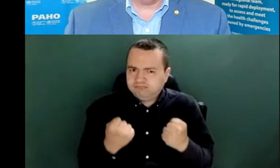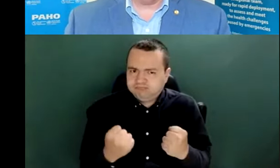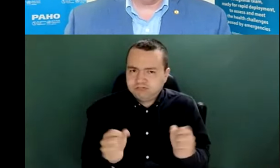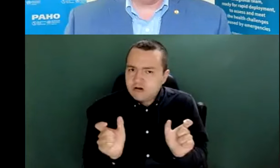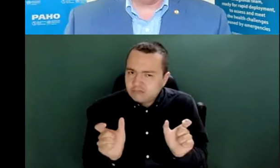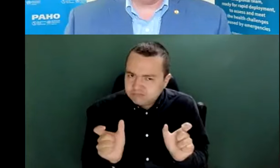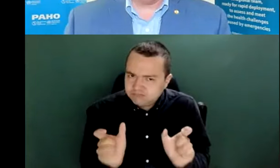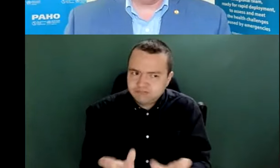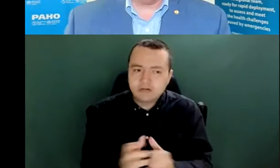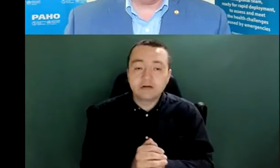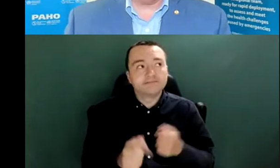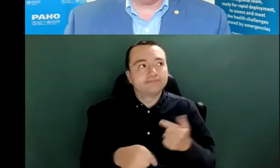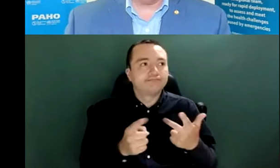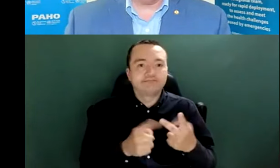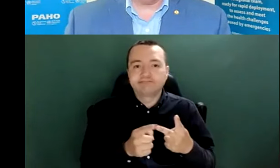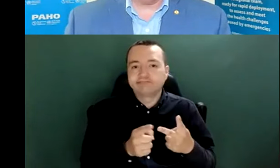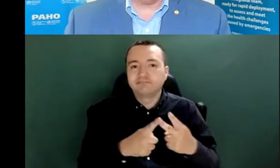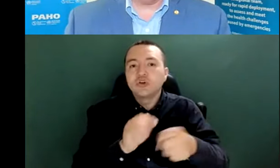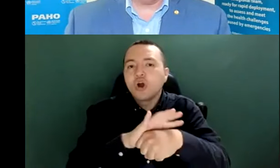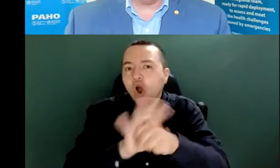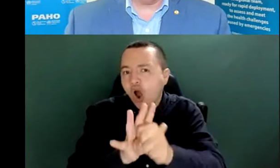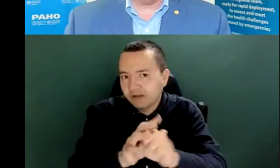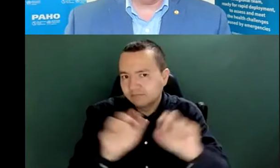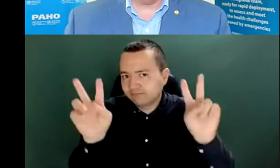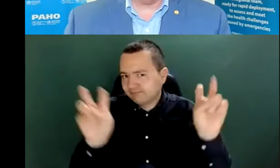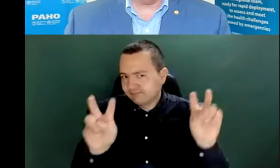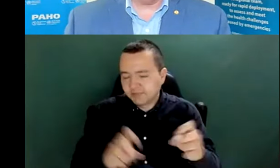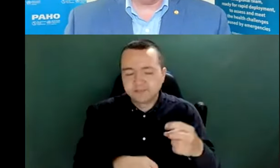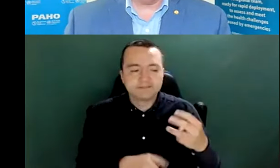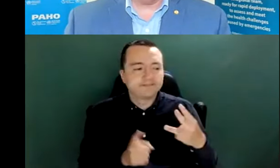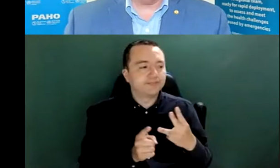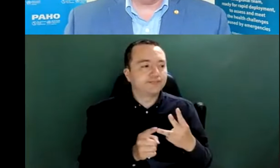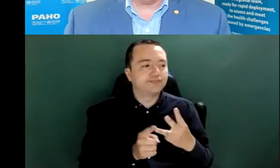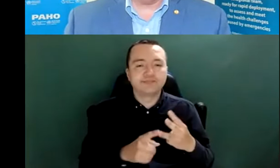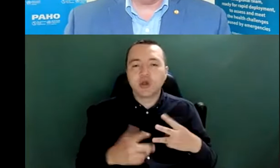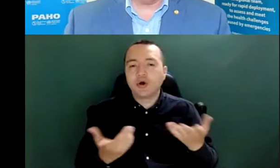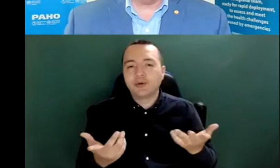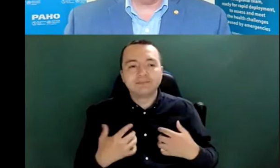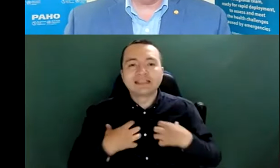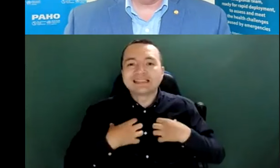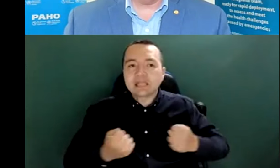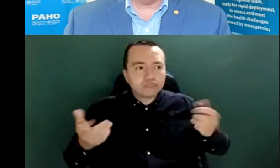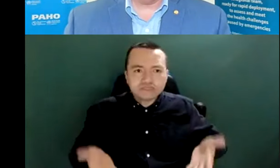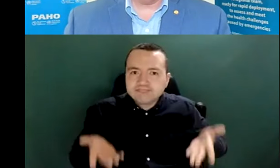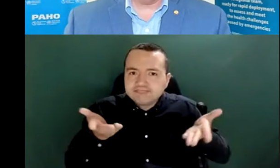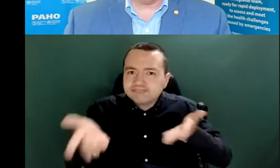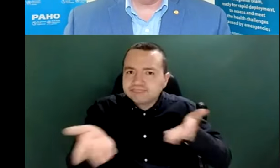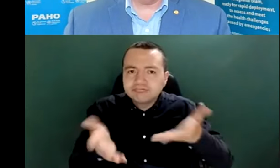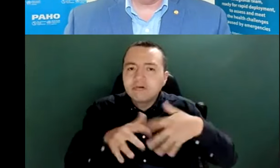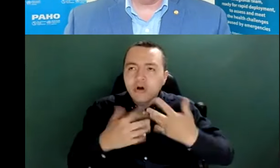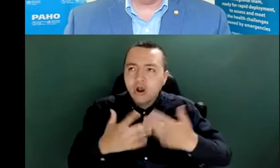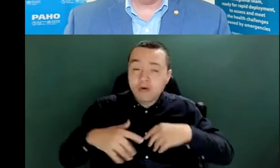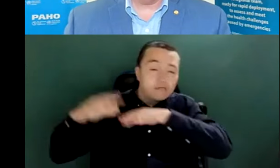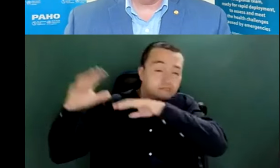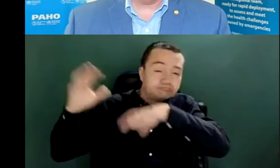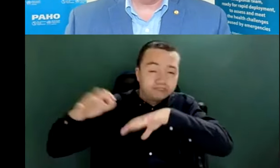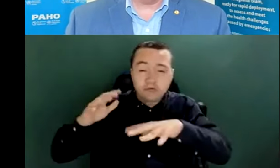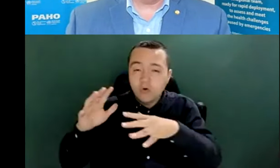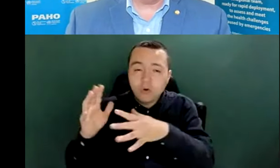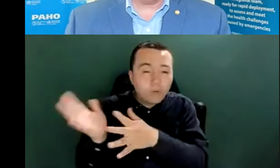relevante a la entrega de servicios de salud después de una gran tormenta. Agregamos la habilidad